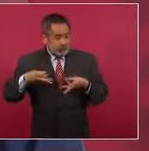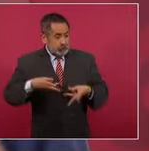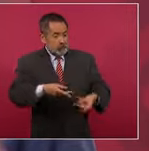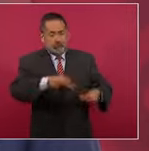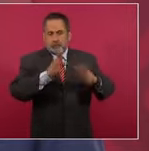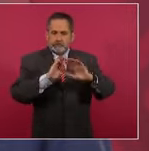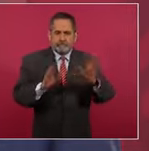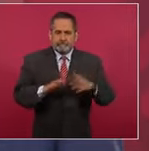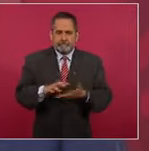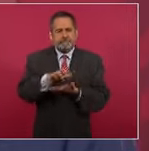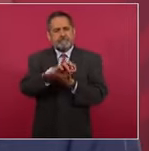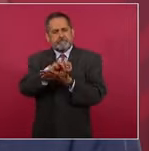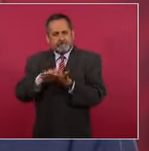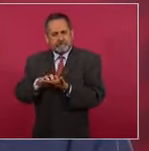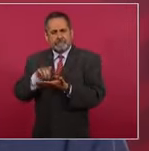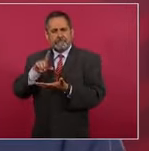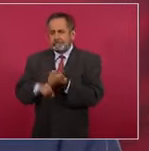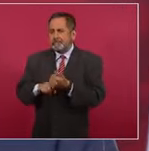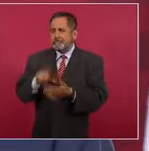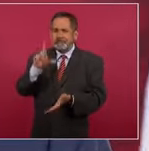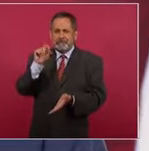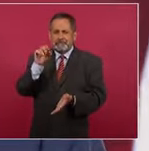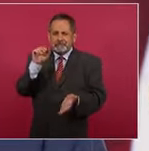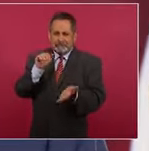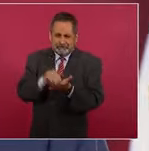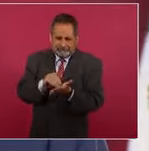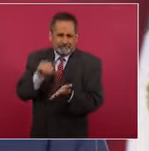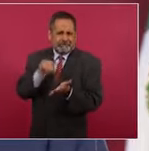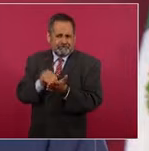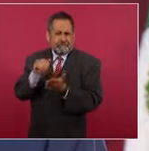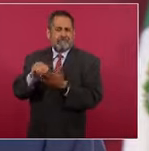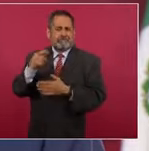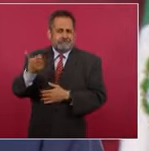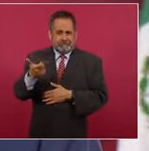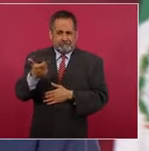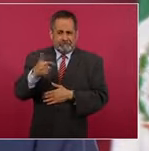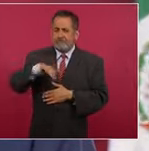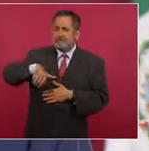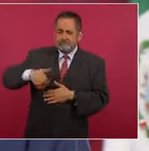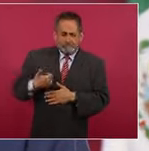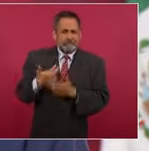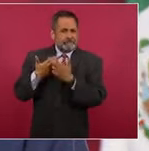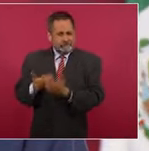Nos podemos ahorrar como 20 mil millones de pesos,